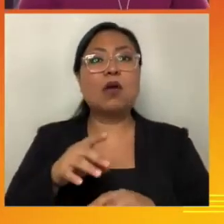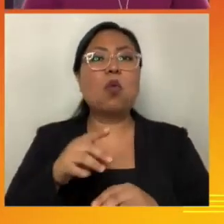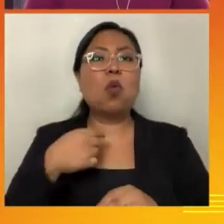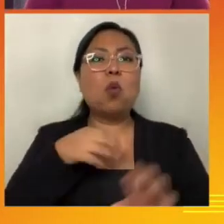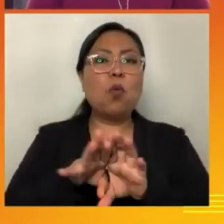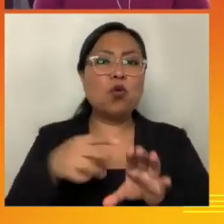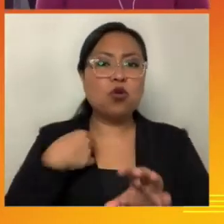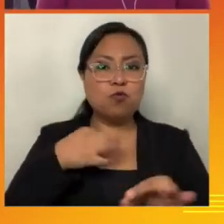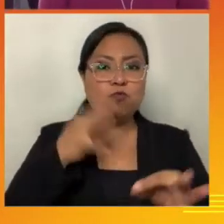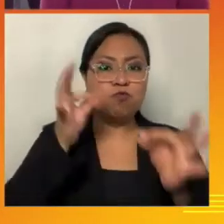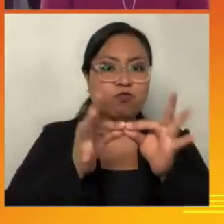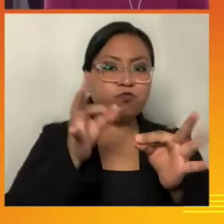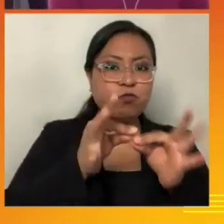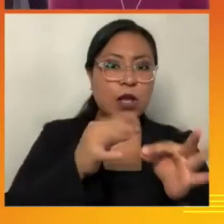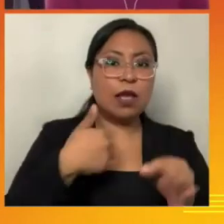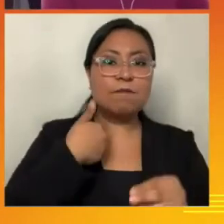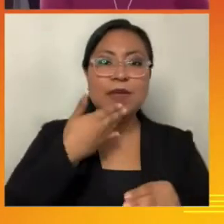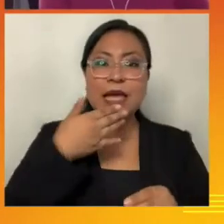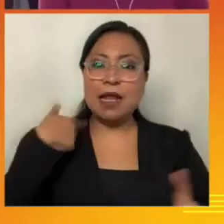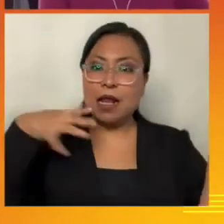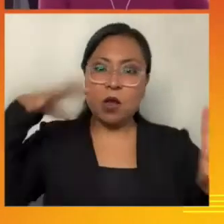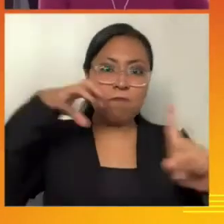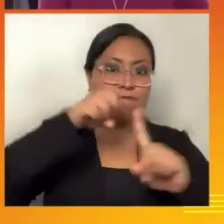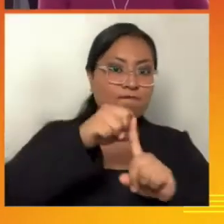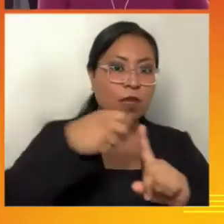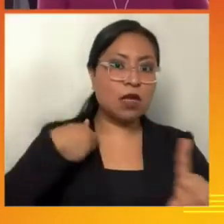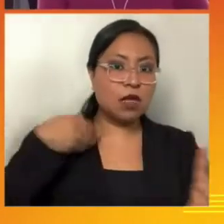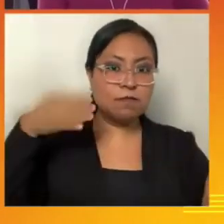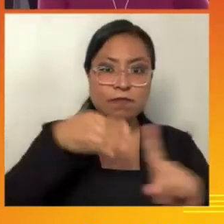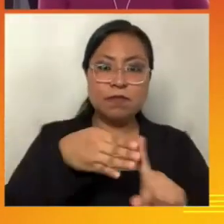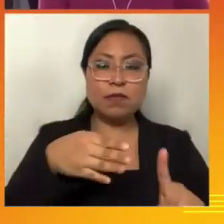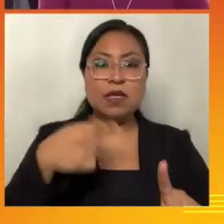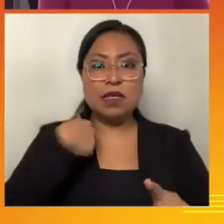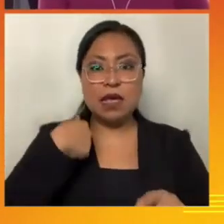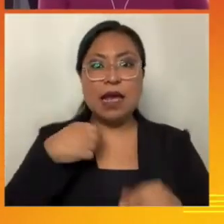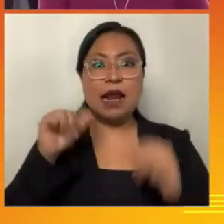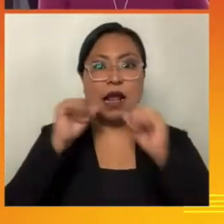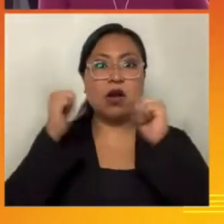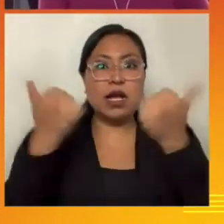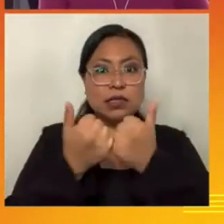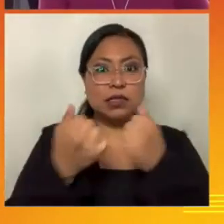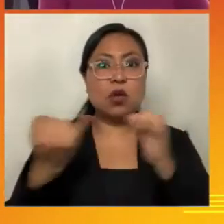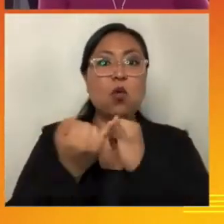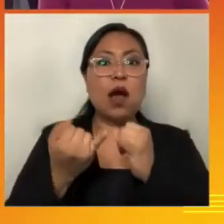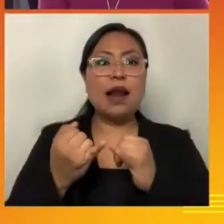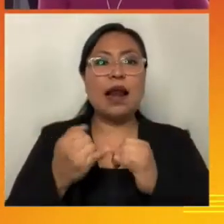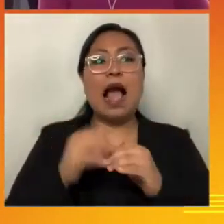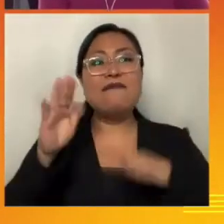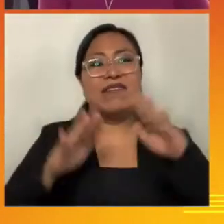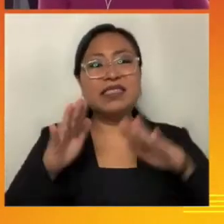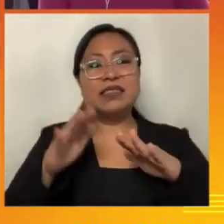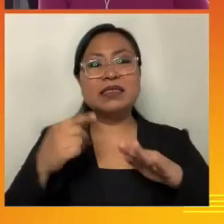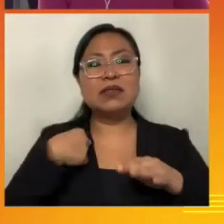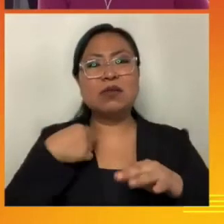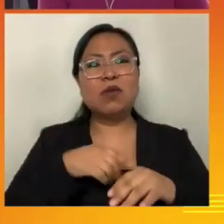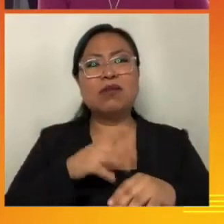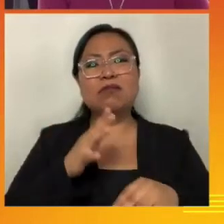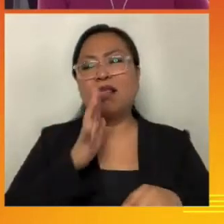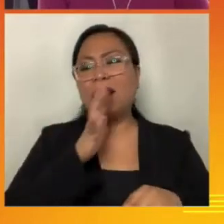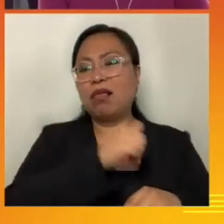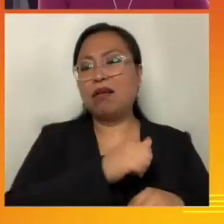nuestra misión, pero a veces dejamos de lado un poco la parte estratégica y la parte de planeación y la parte